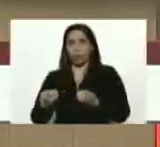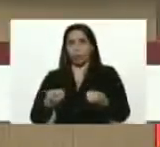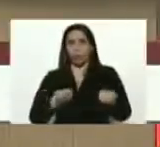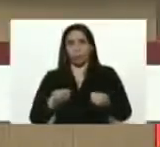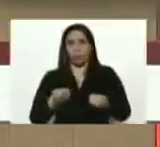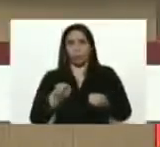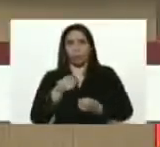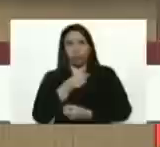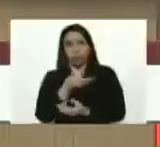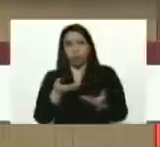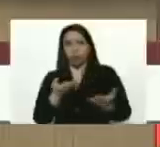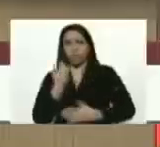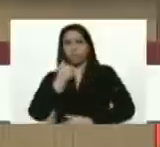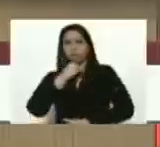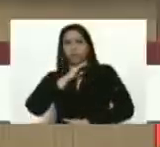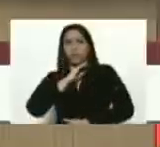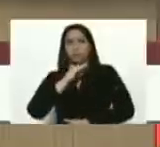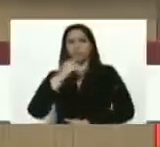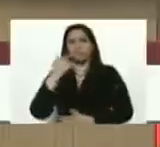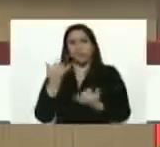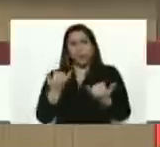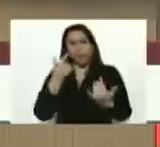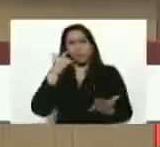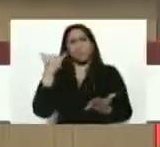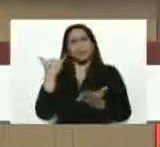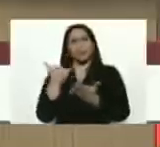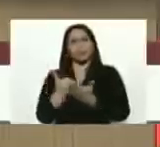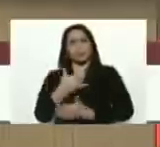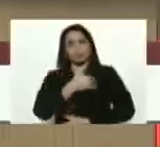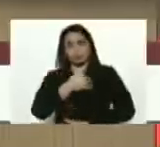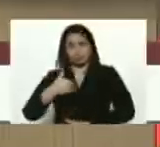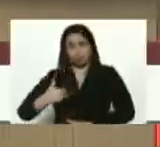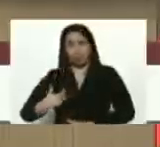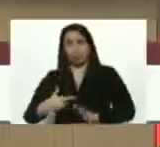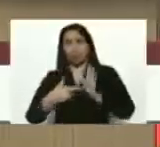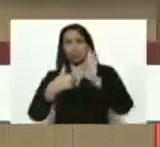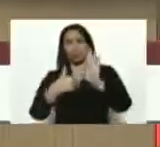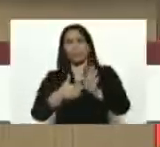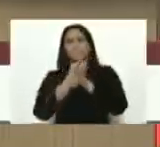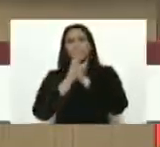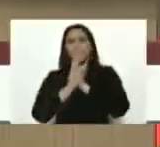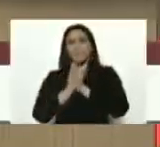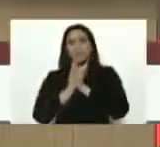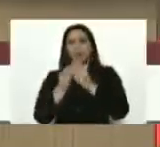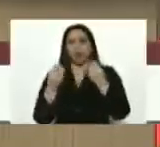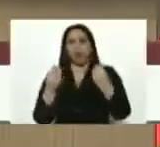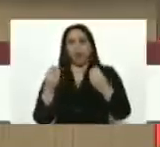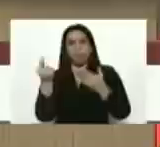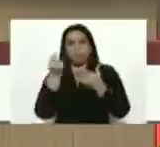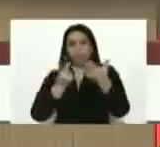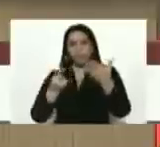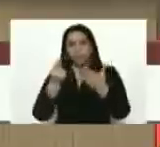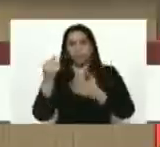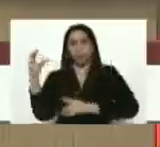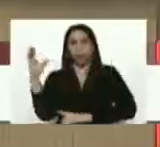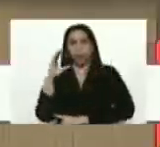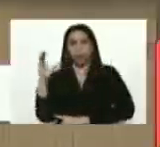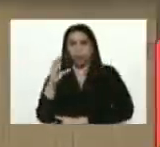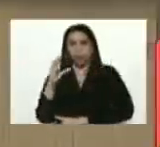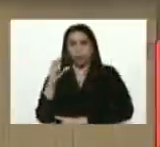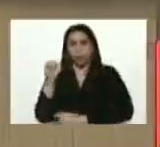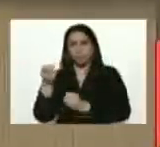esta enfermedad. Ahora, fíjense ustedes, yo quiero mostrar, por favor, un mapa de Colombia, de los casos en